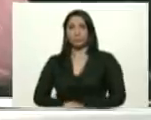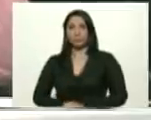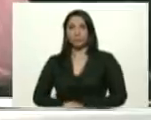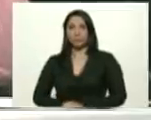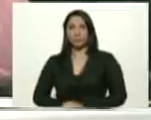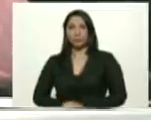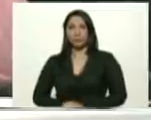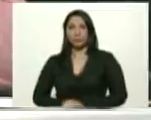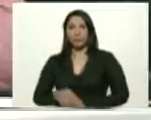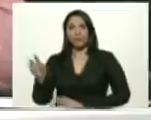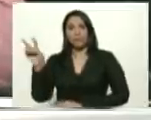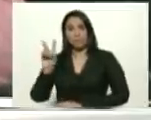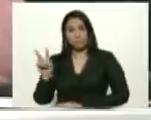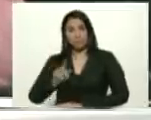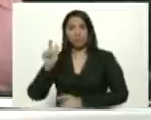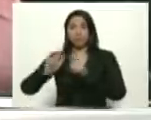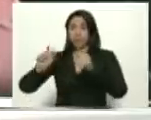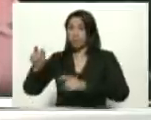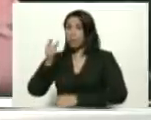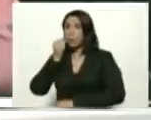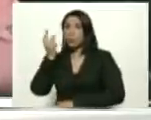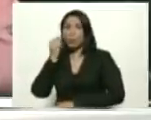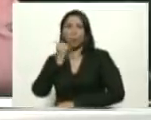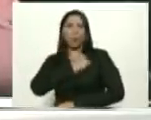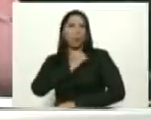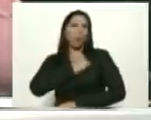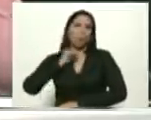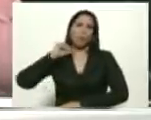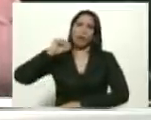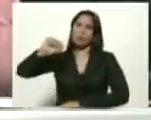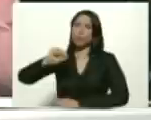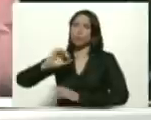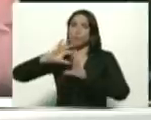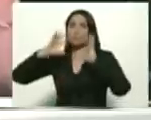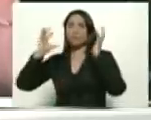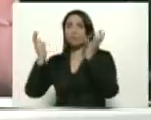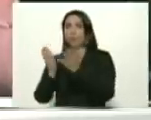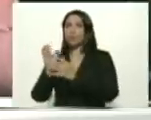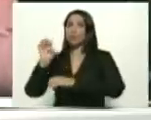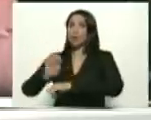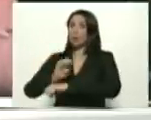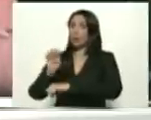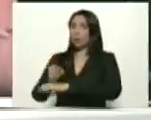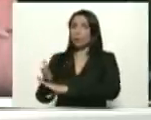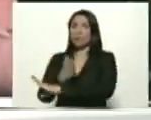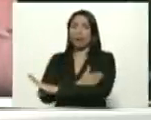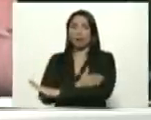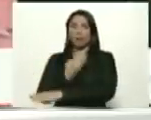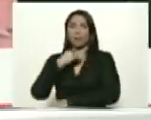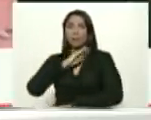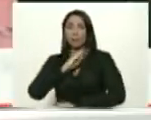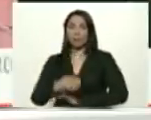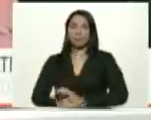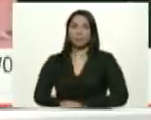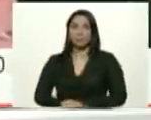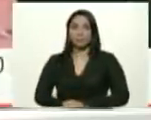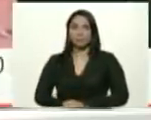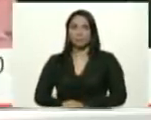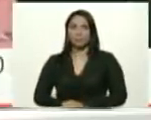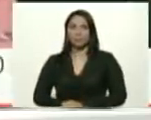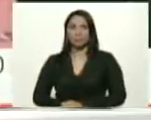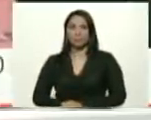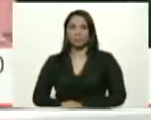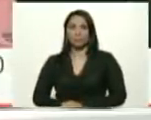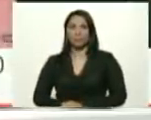Venezolanos, venezolanas, compatriotas, el mundo económico de la pospandemia, lo primero